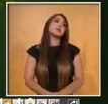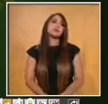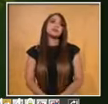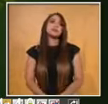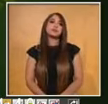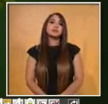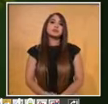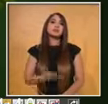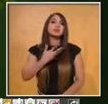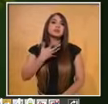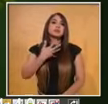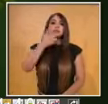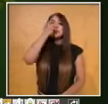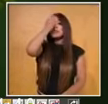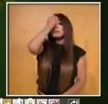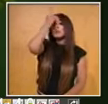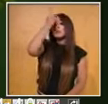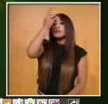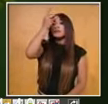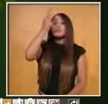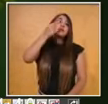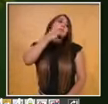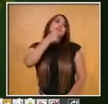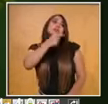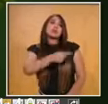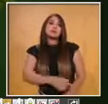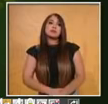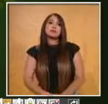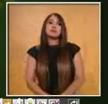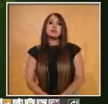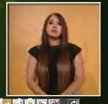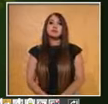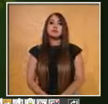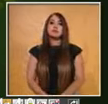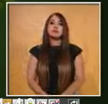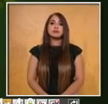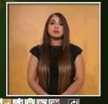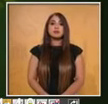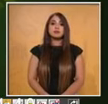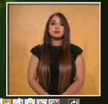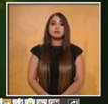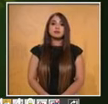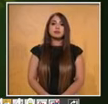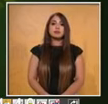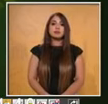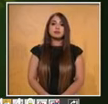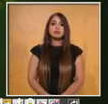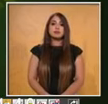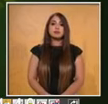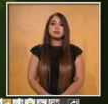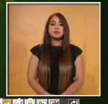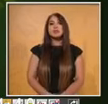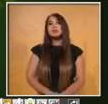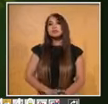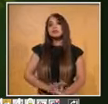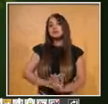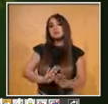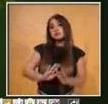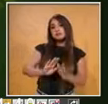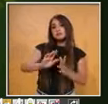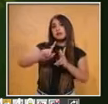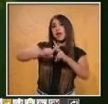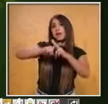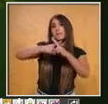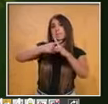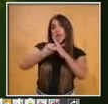una adivinanza que aplica la analogía. Dice ahí, desde el principio de la eternidad, de la era